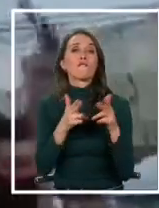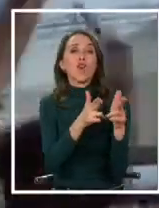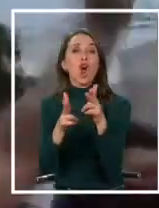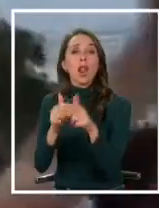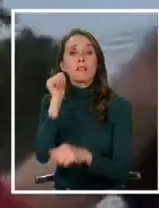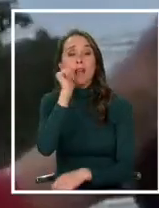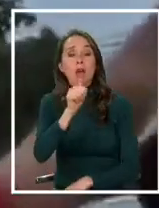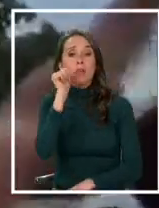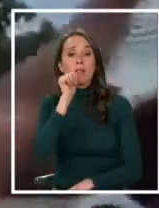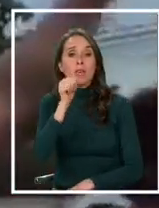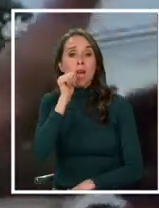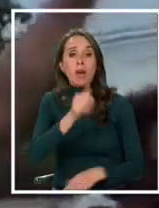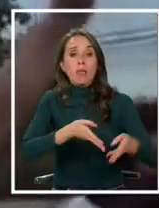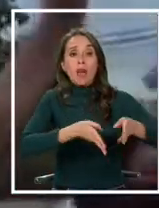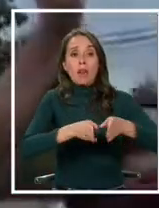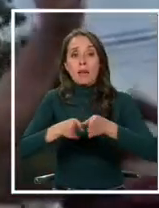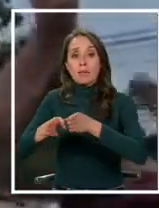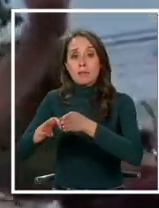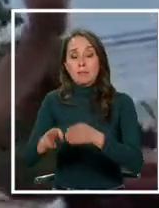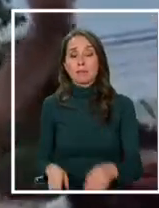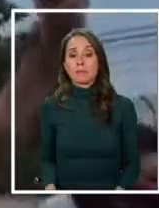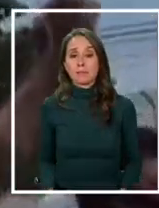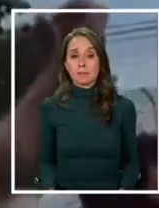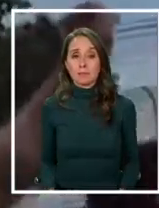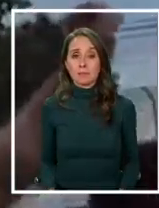vive día a día en sus